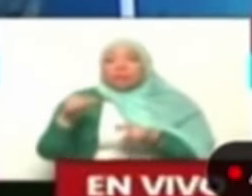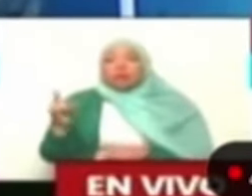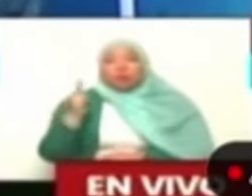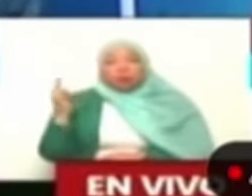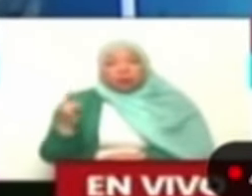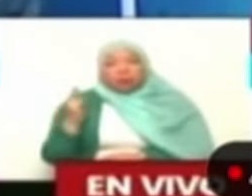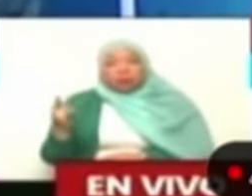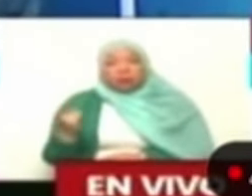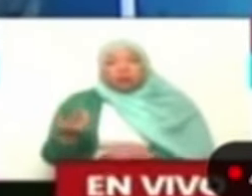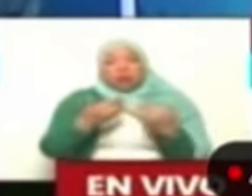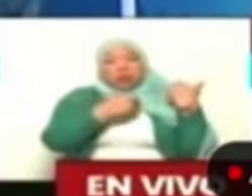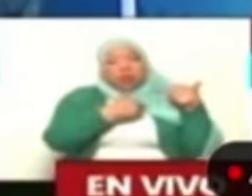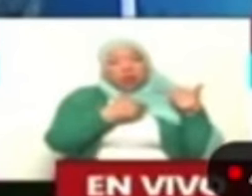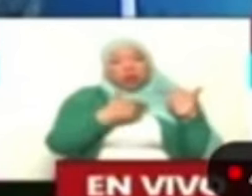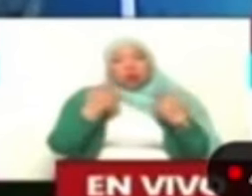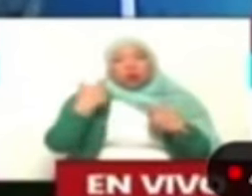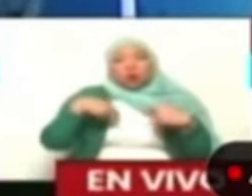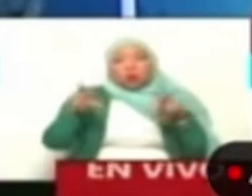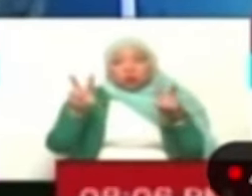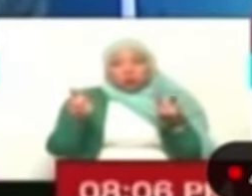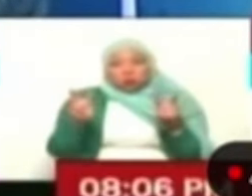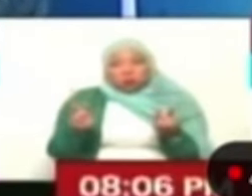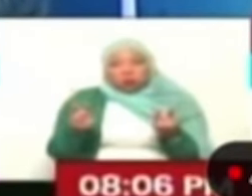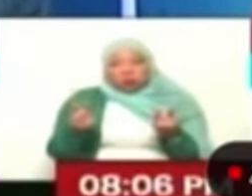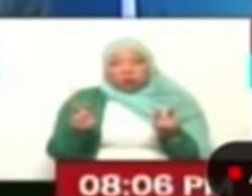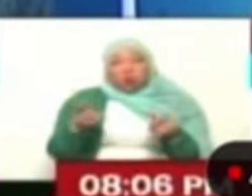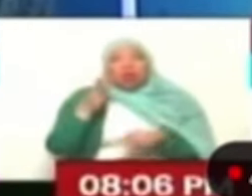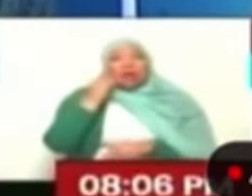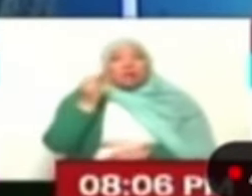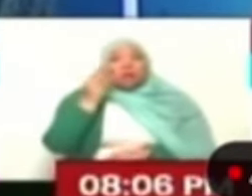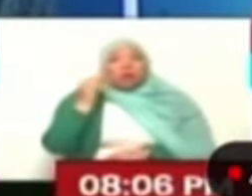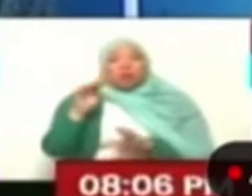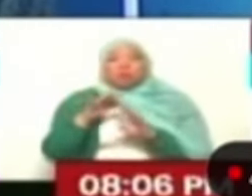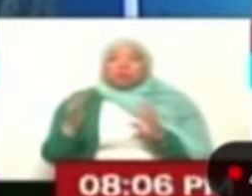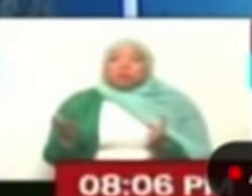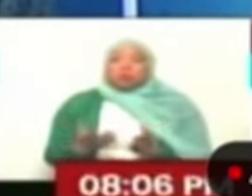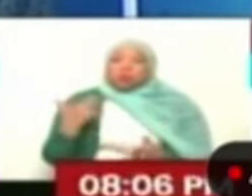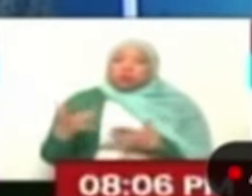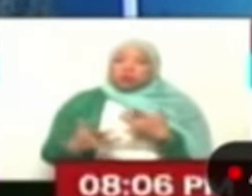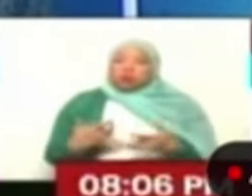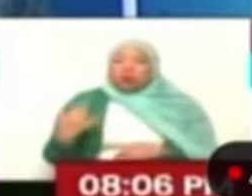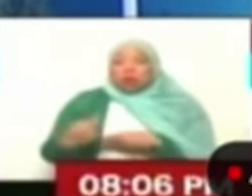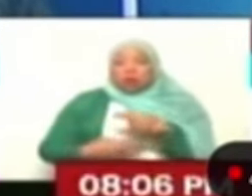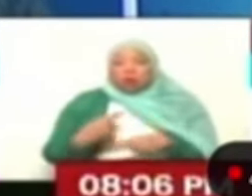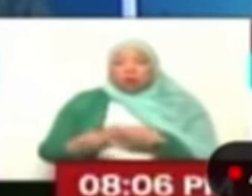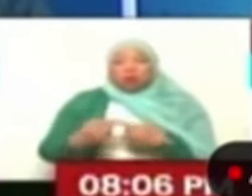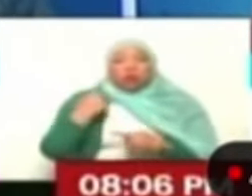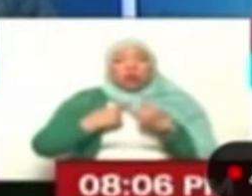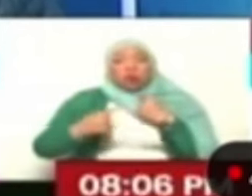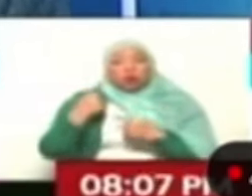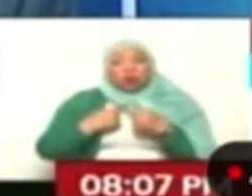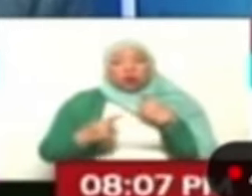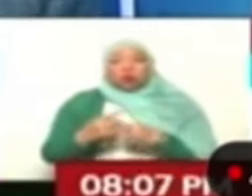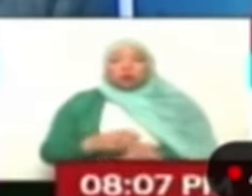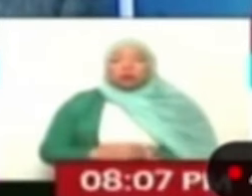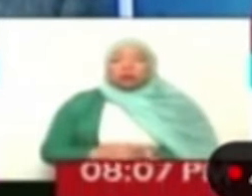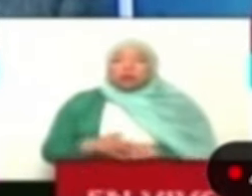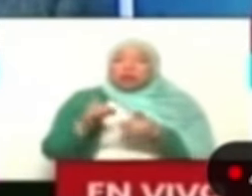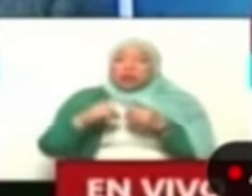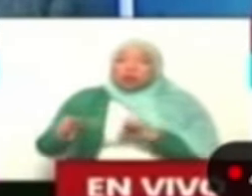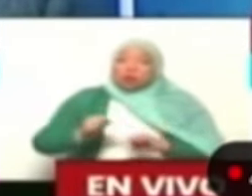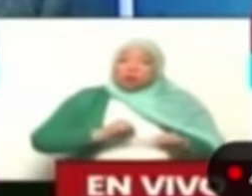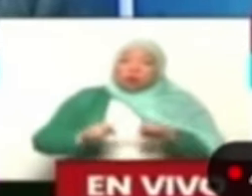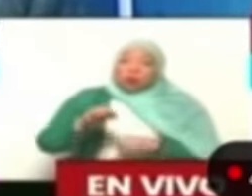colocaron una encargada de negocios nuevo, que tiene la experiencia mundial de hacer lo que llaman revoluciones de colores, de dividir